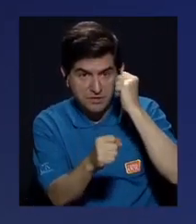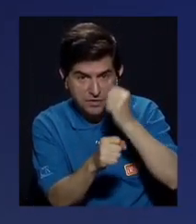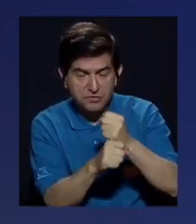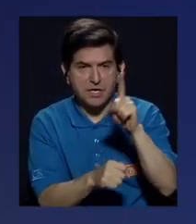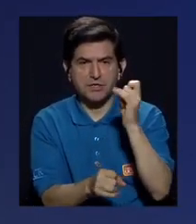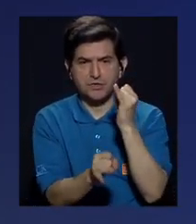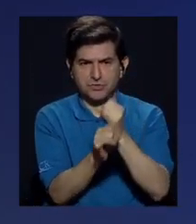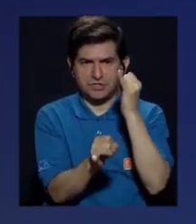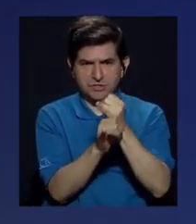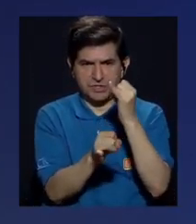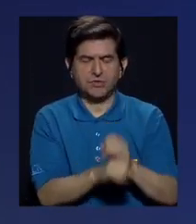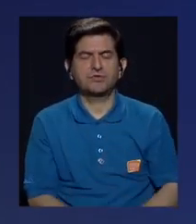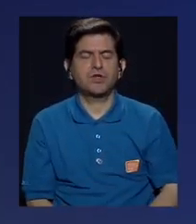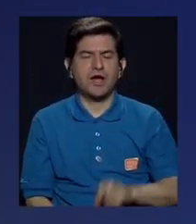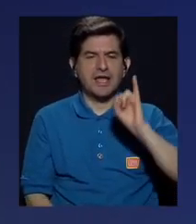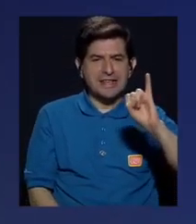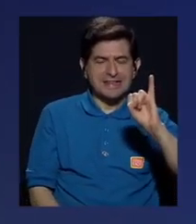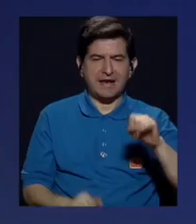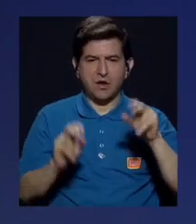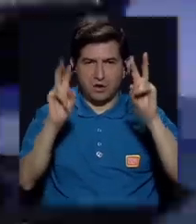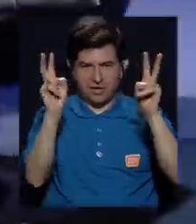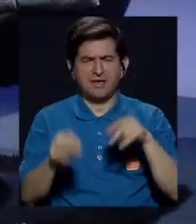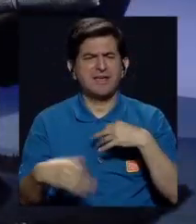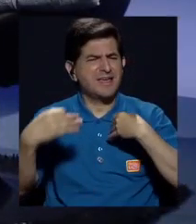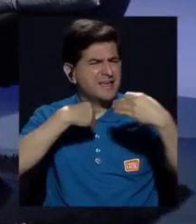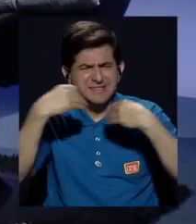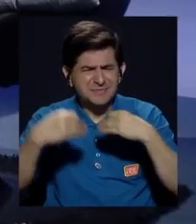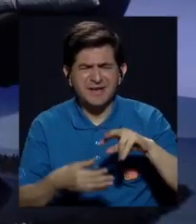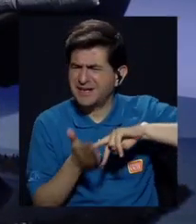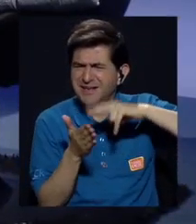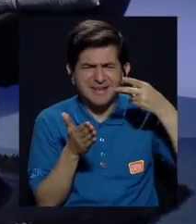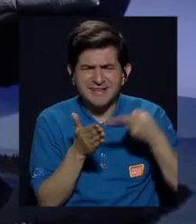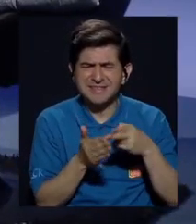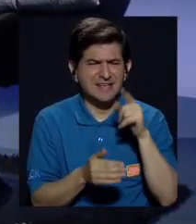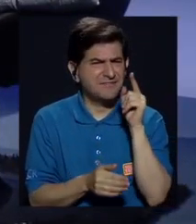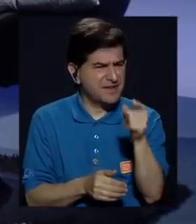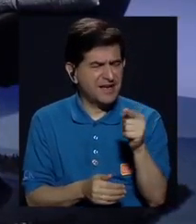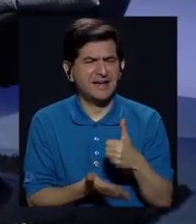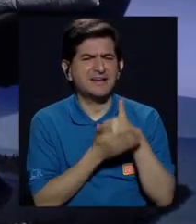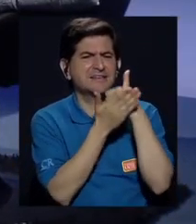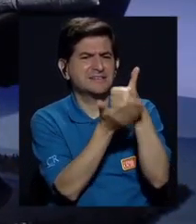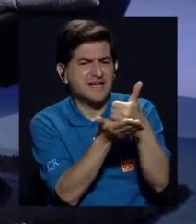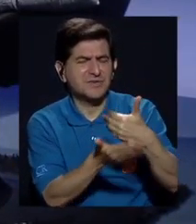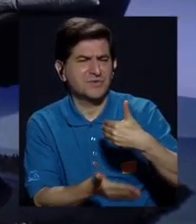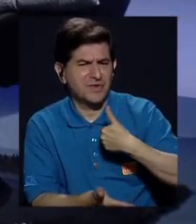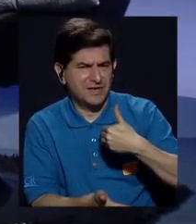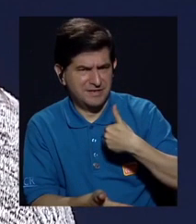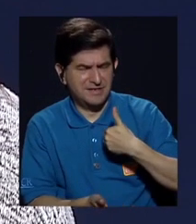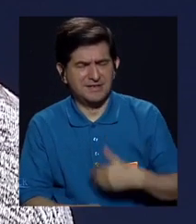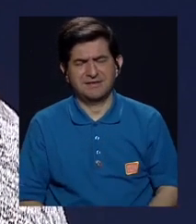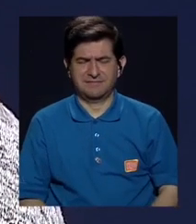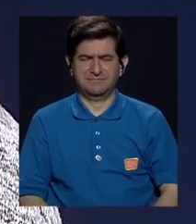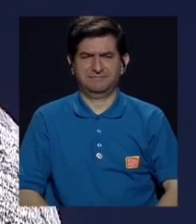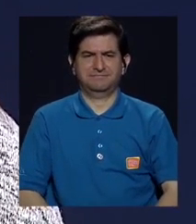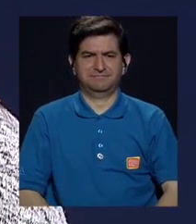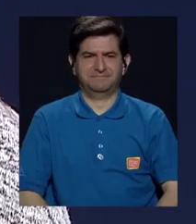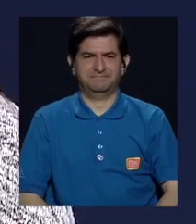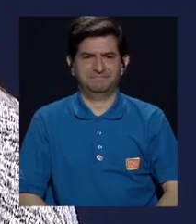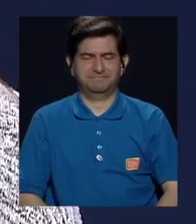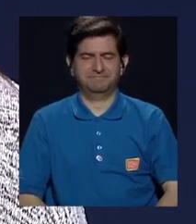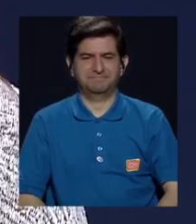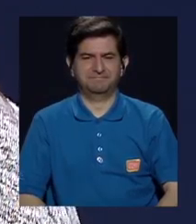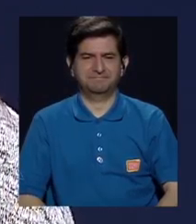un instituto como el Interlochen? Y tal vez de una vez me explica un poquito de qué se trata esa beca que usted obtuvo recientemente.